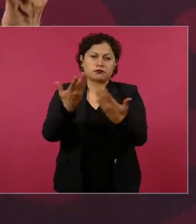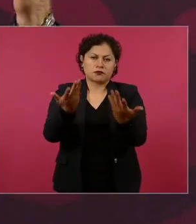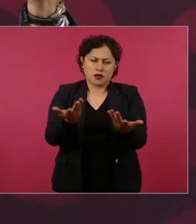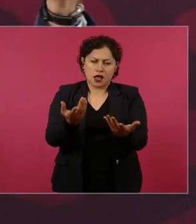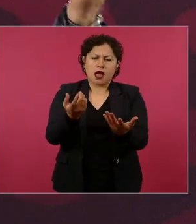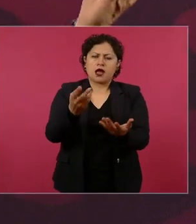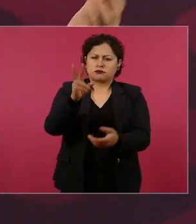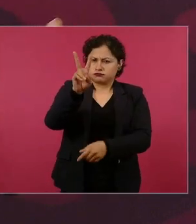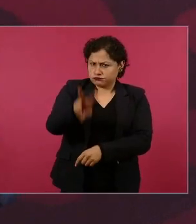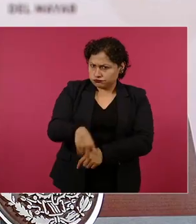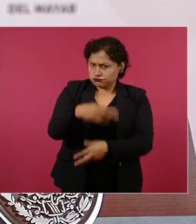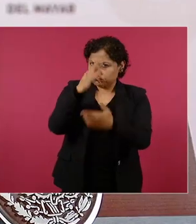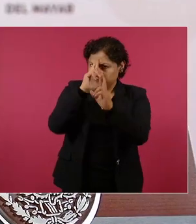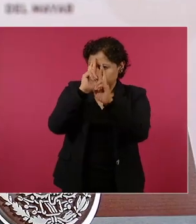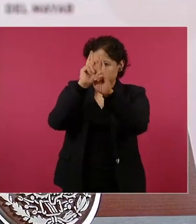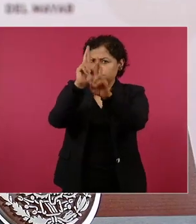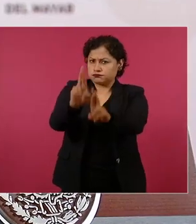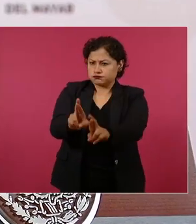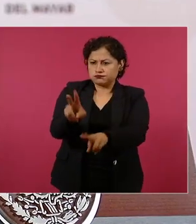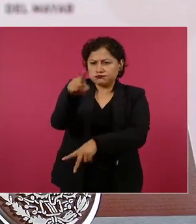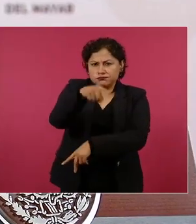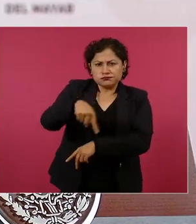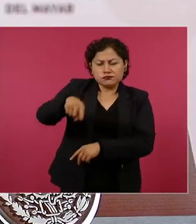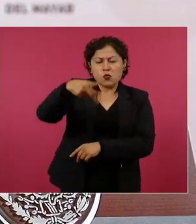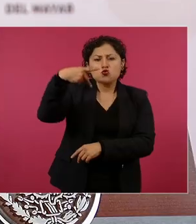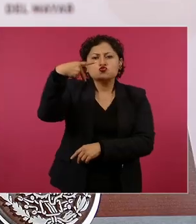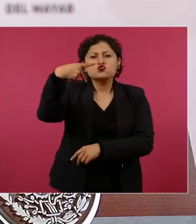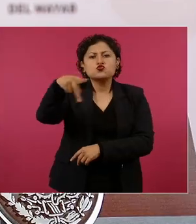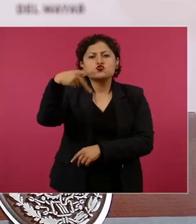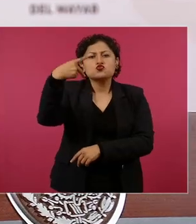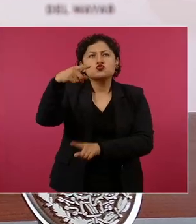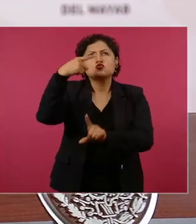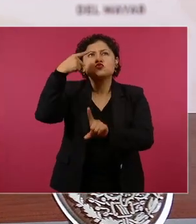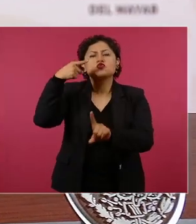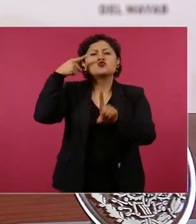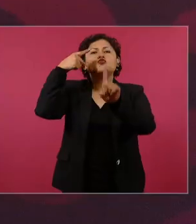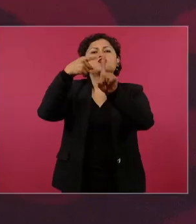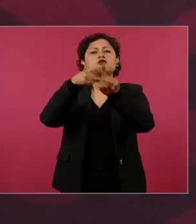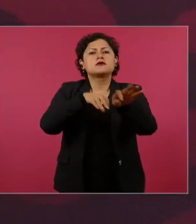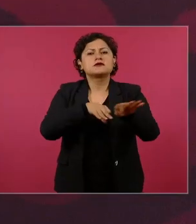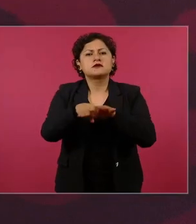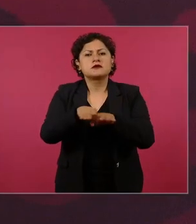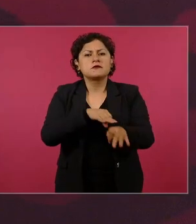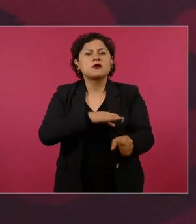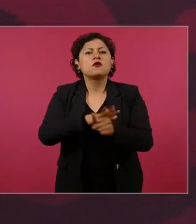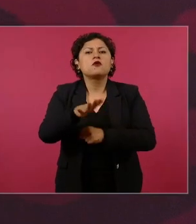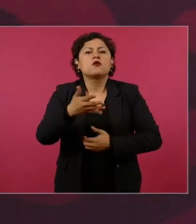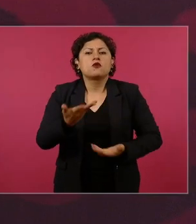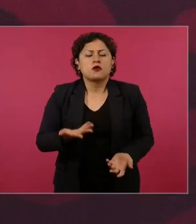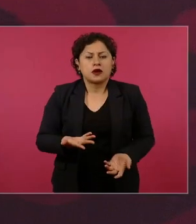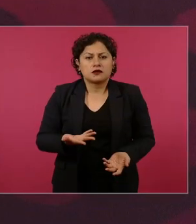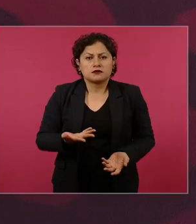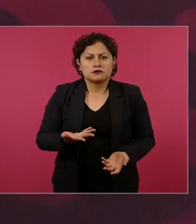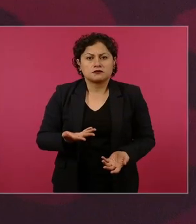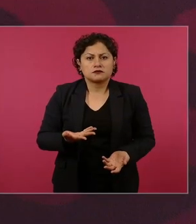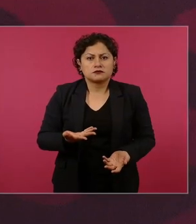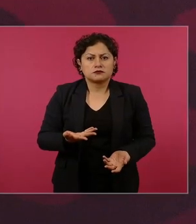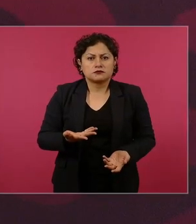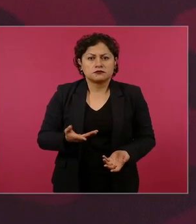están para proteger los intereses de los potentados.